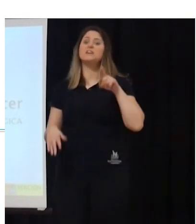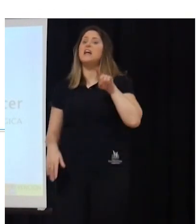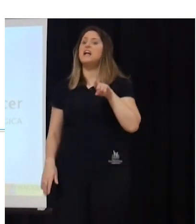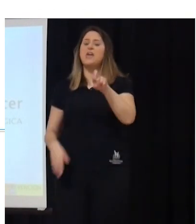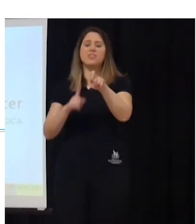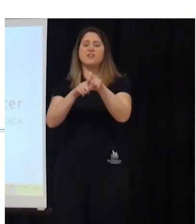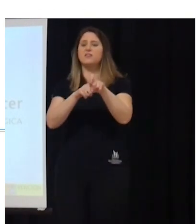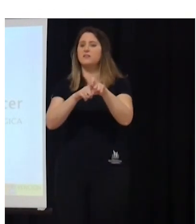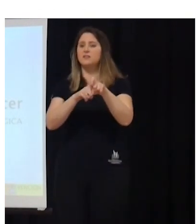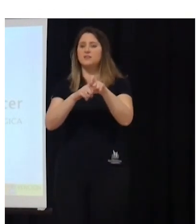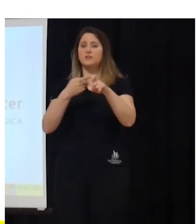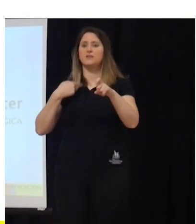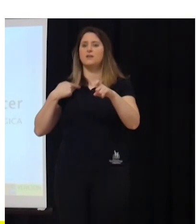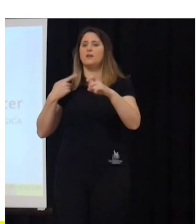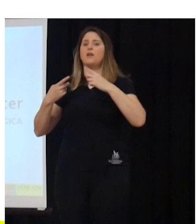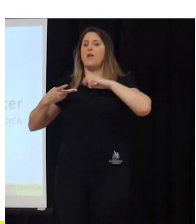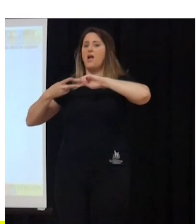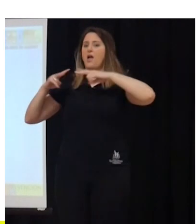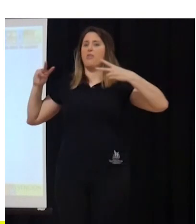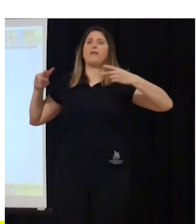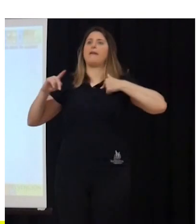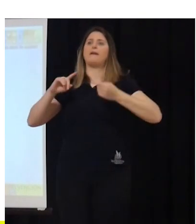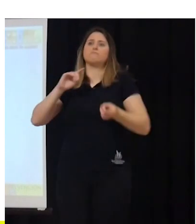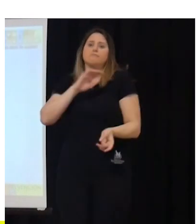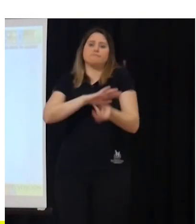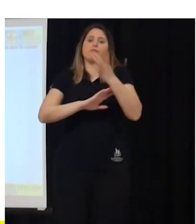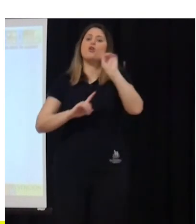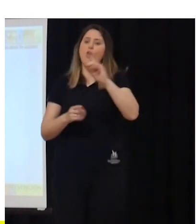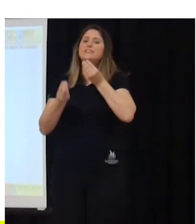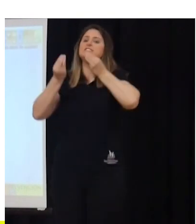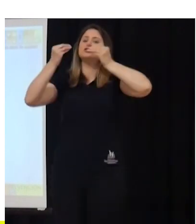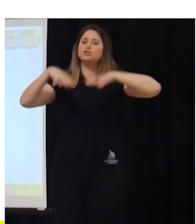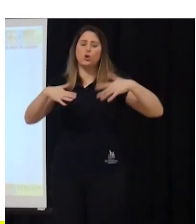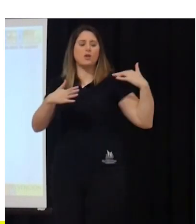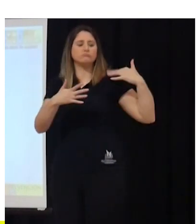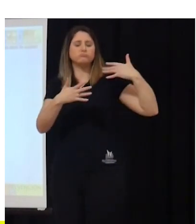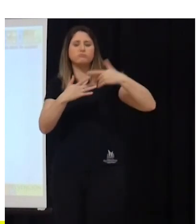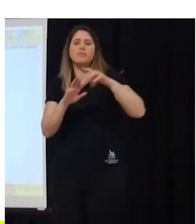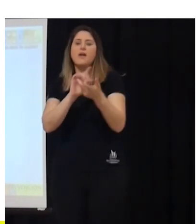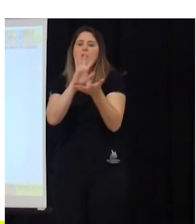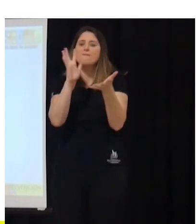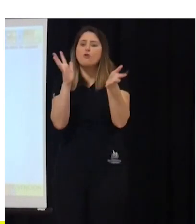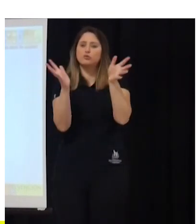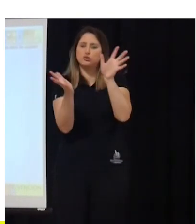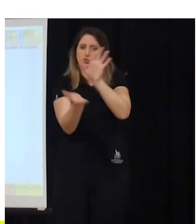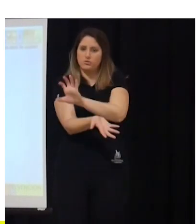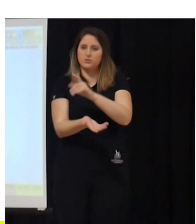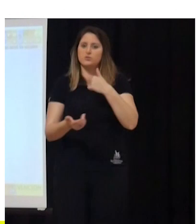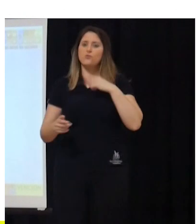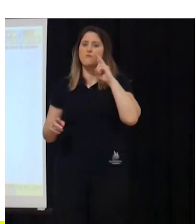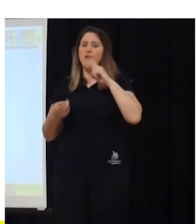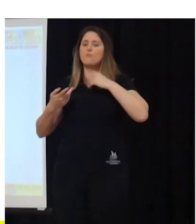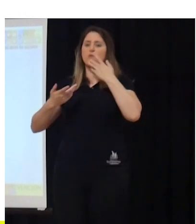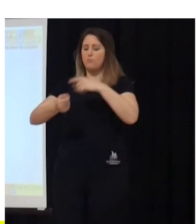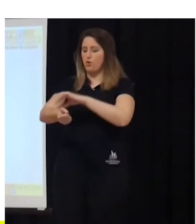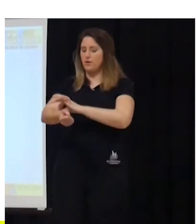aparece, tengo la alteración y mañana tengo un cáncer, sigue una historia evolutiva. Nosotros podemos ver que a partir de un